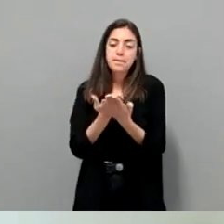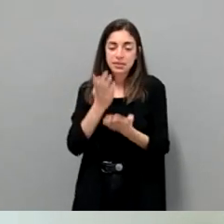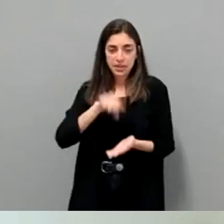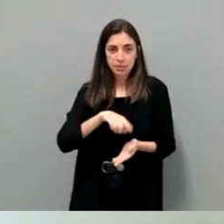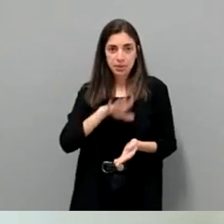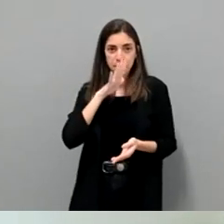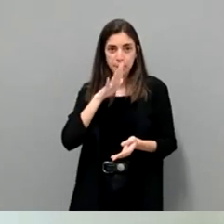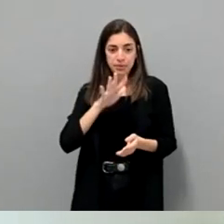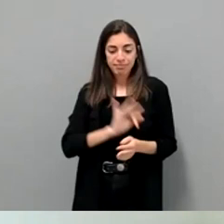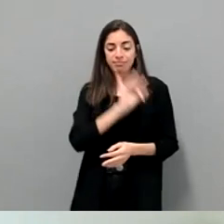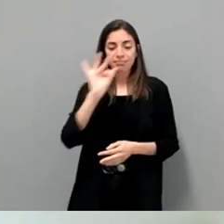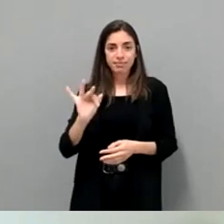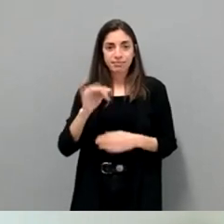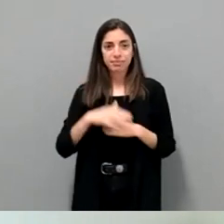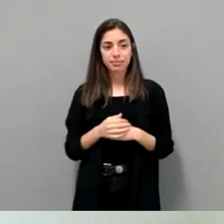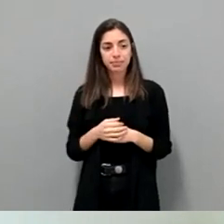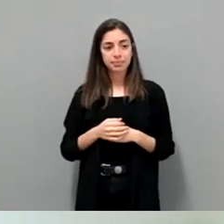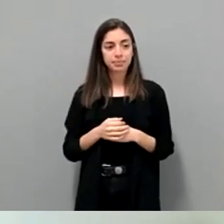que es la siguiente, ¿vale?